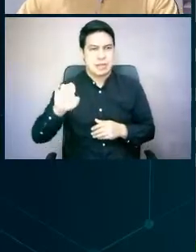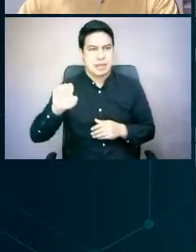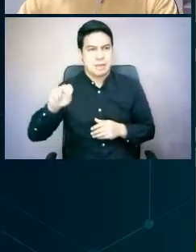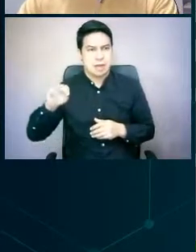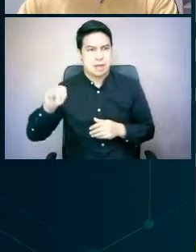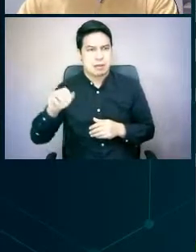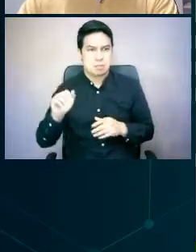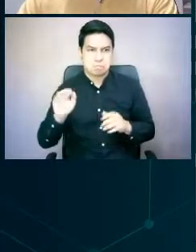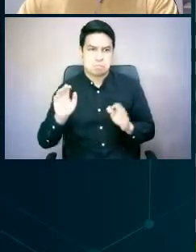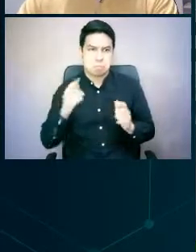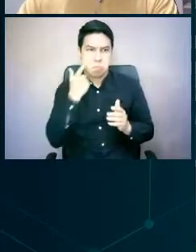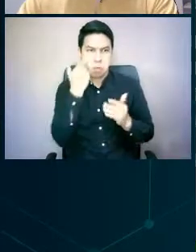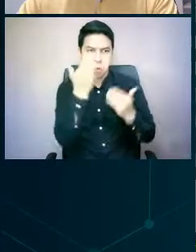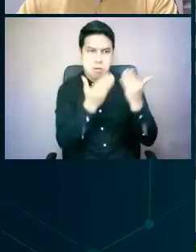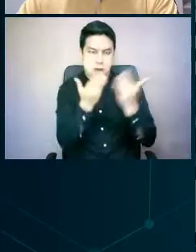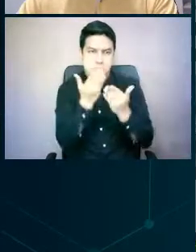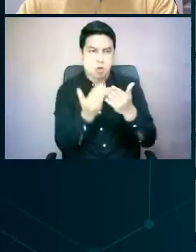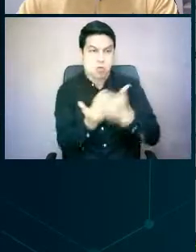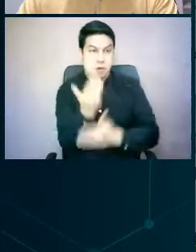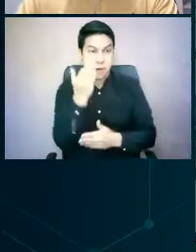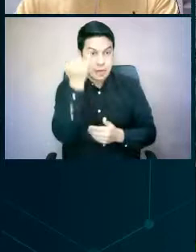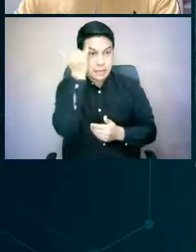académica.